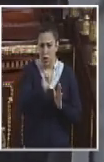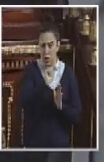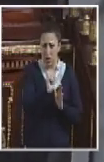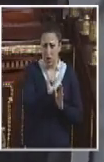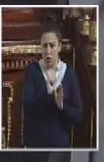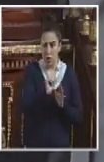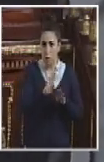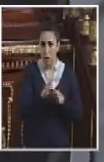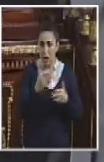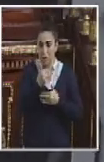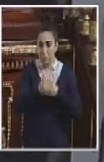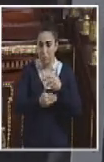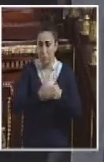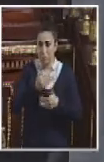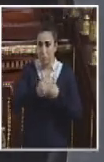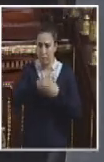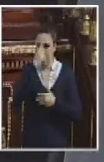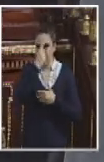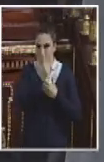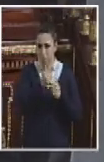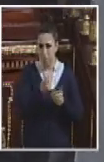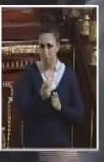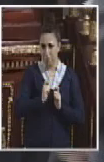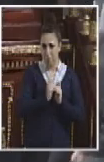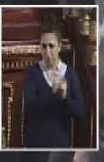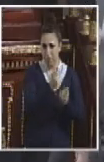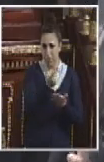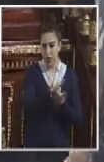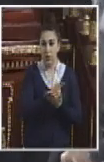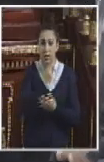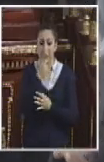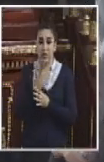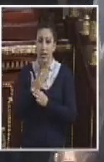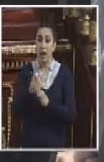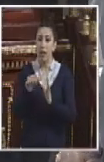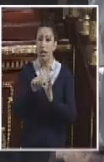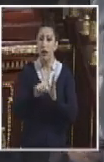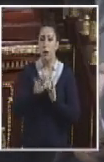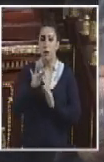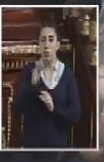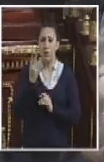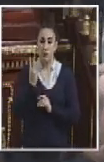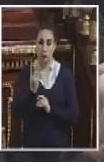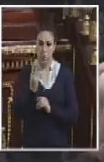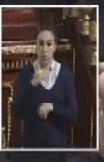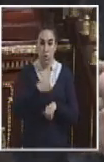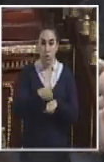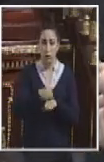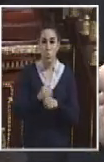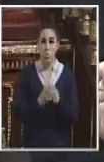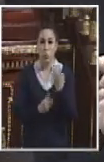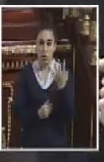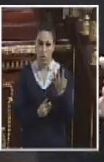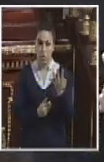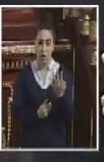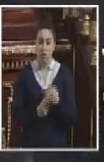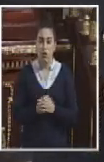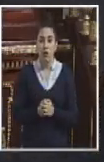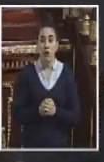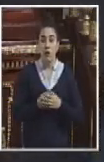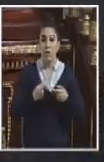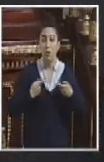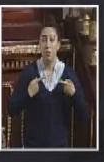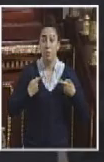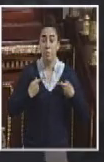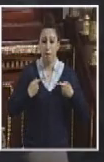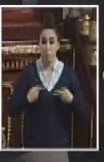propio procedimiento. Dice el artículo 44, numeral 4, la